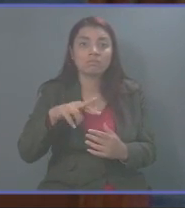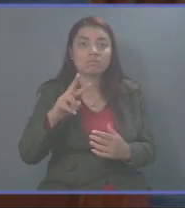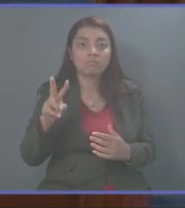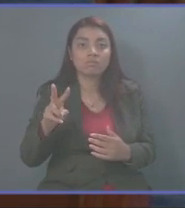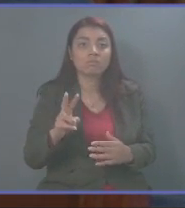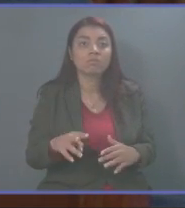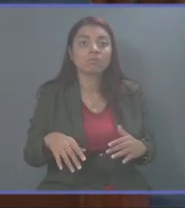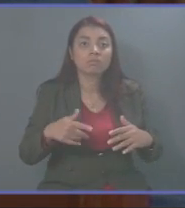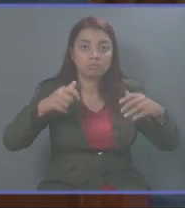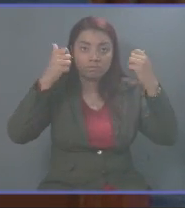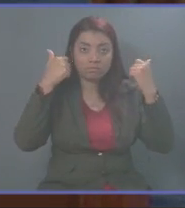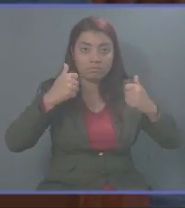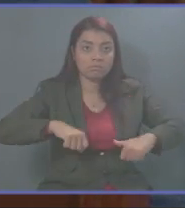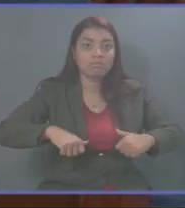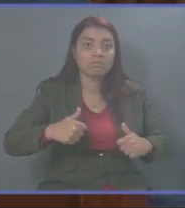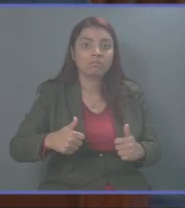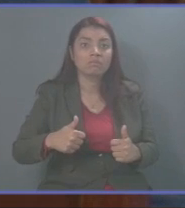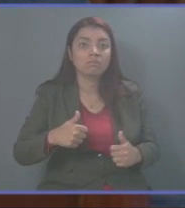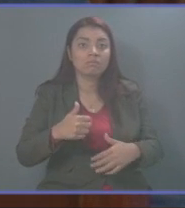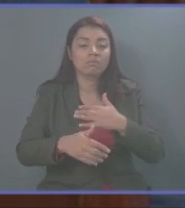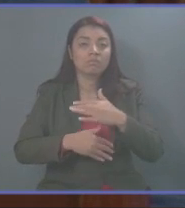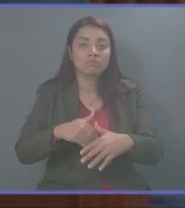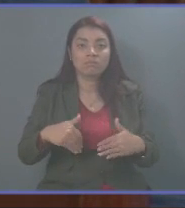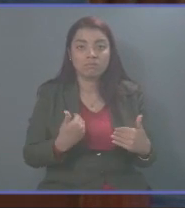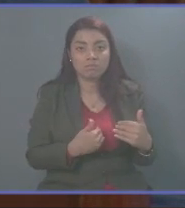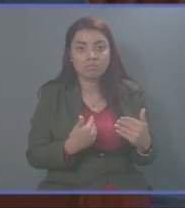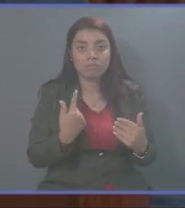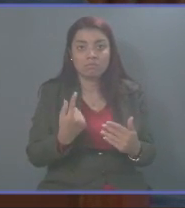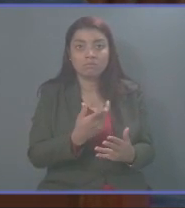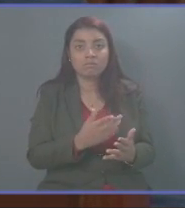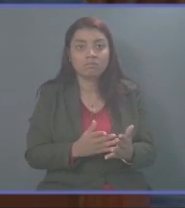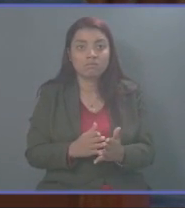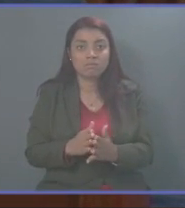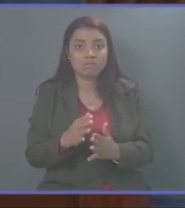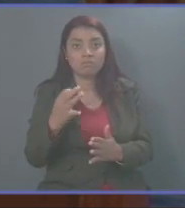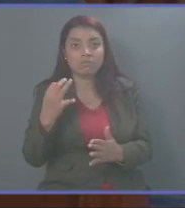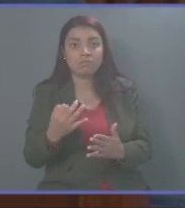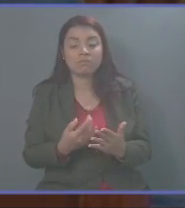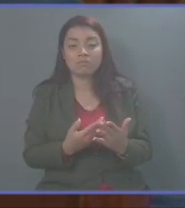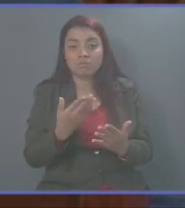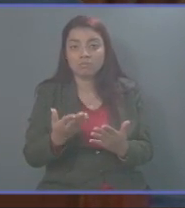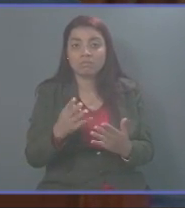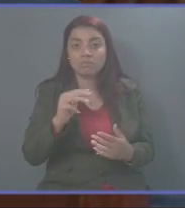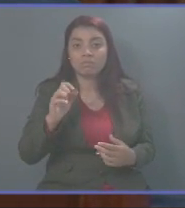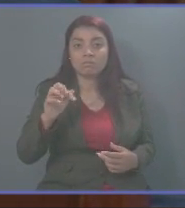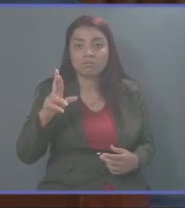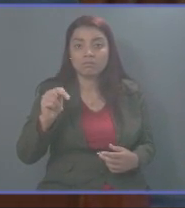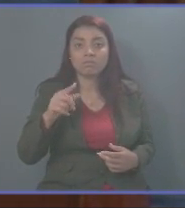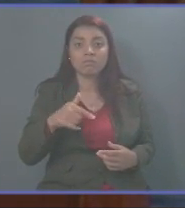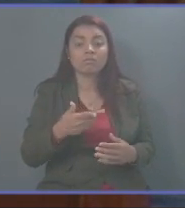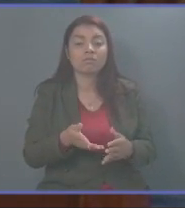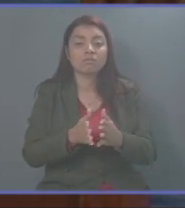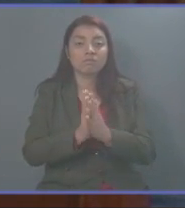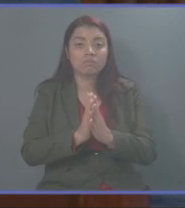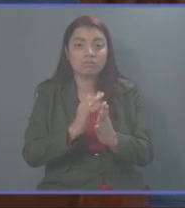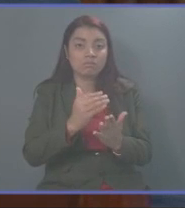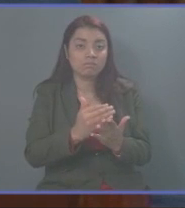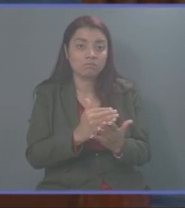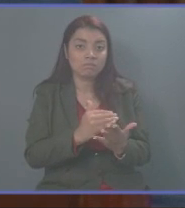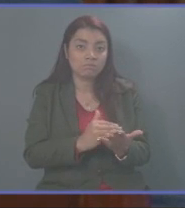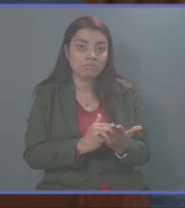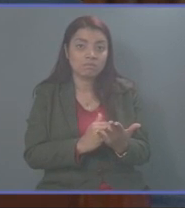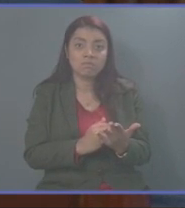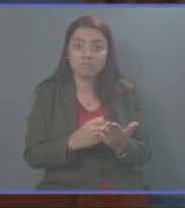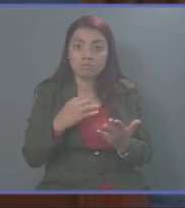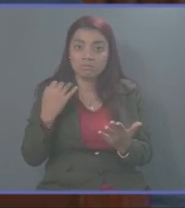Para ser autorizado como gestor de residuos, el interesado debe presentar ante el MAN una solicitud por escrito, la cual